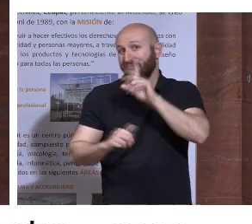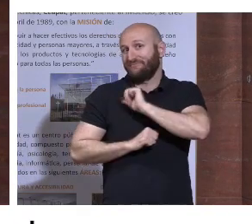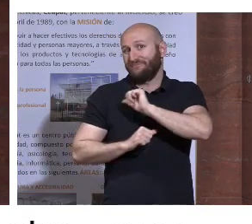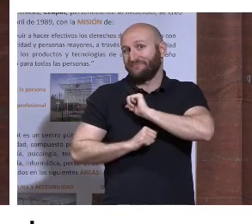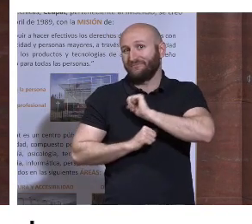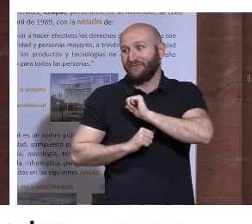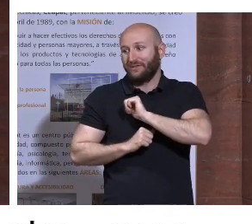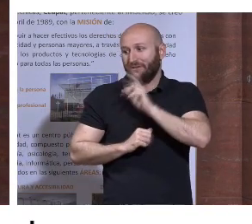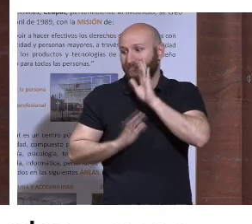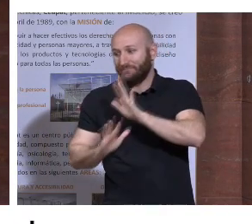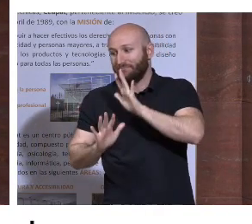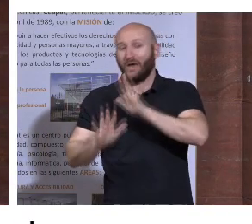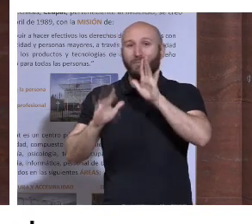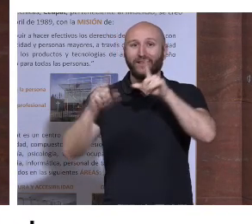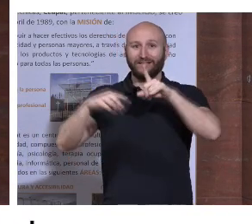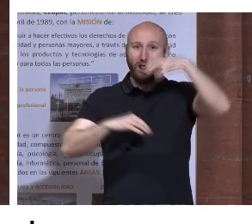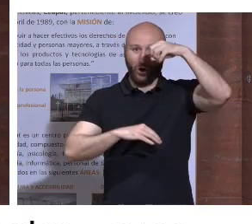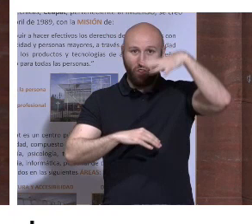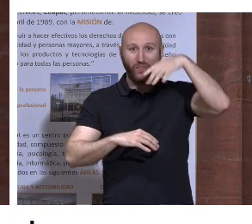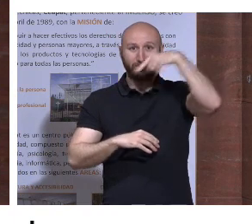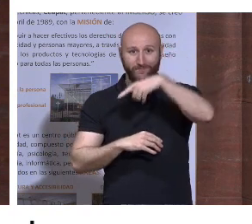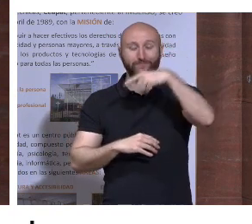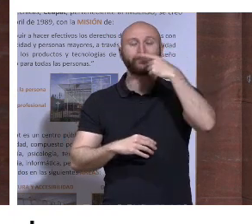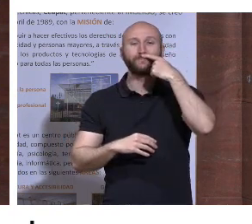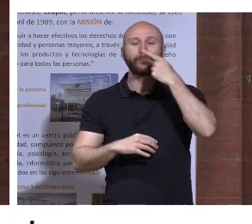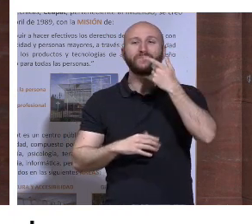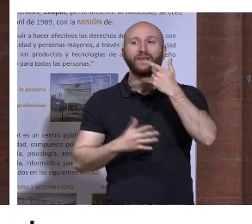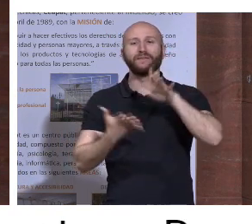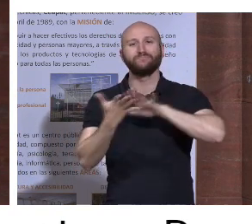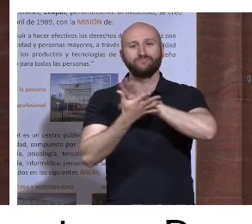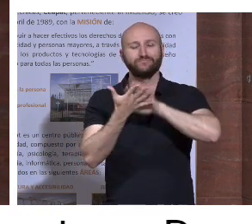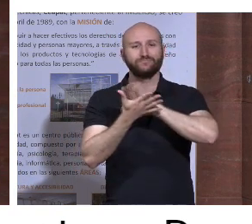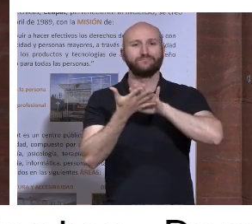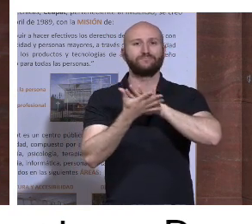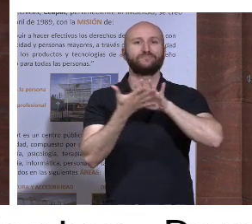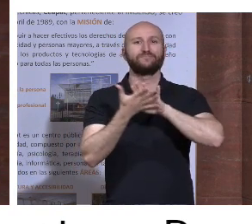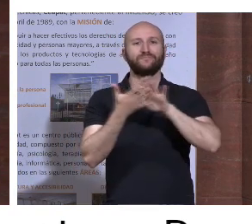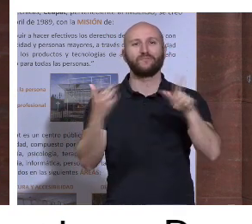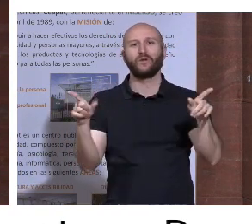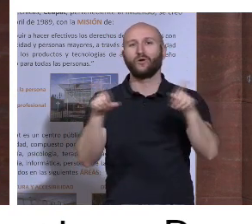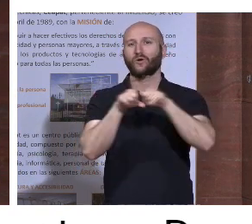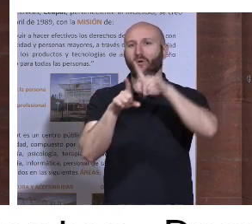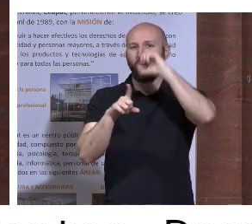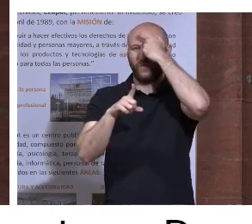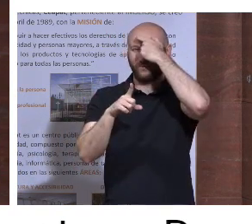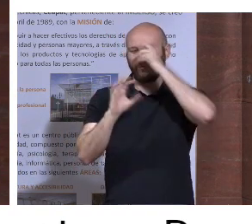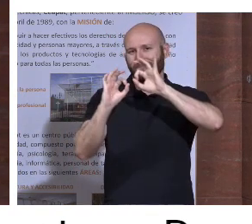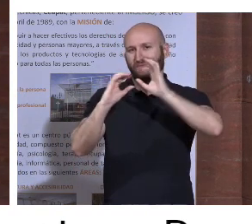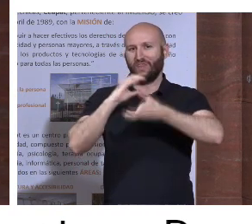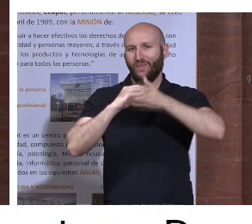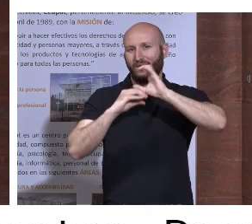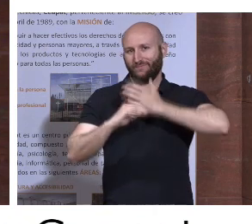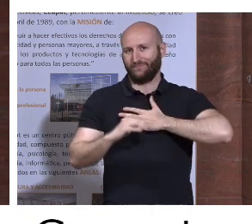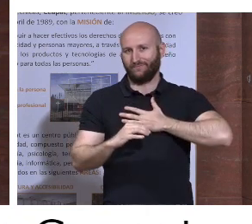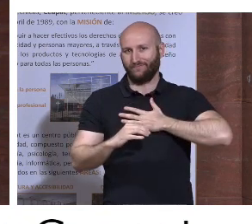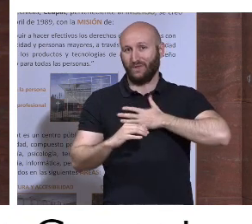Pero este flexo habla del... es el concepto CEAPAT para mí. Porque es